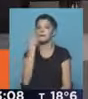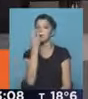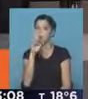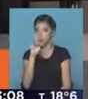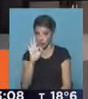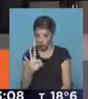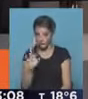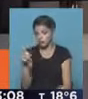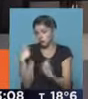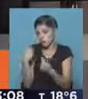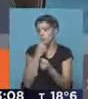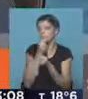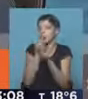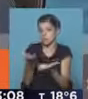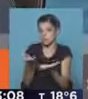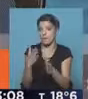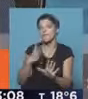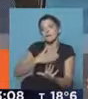que lo expresen.